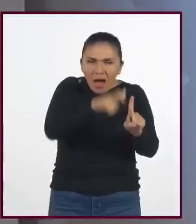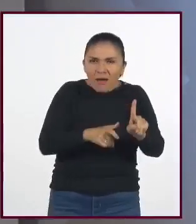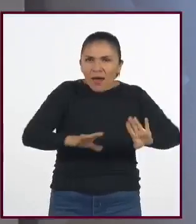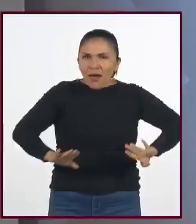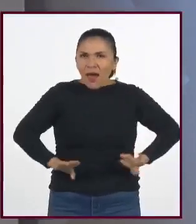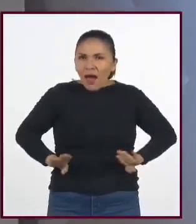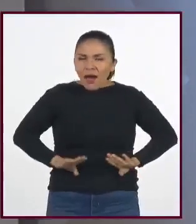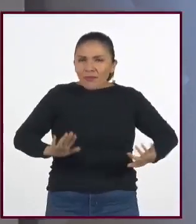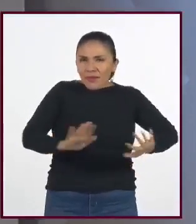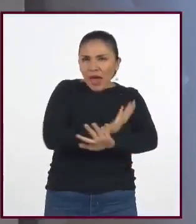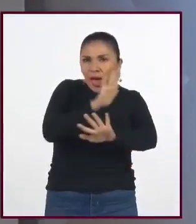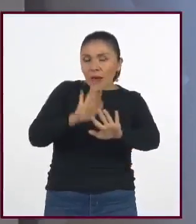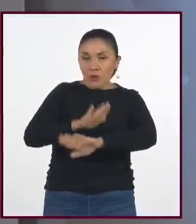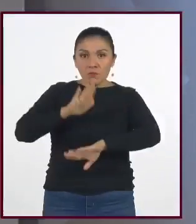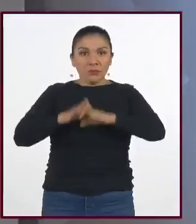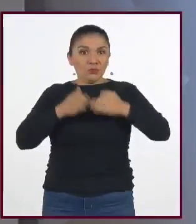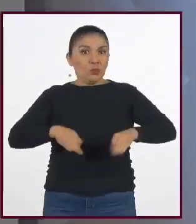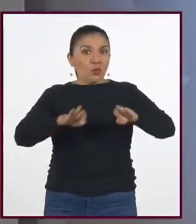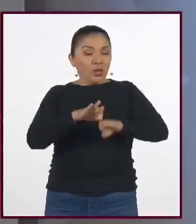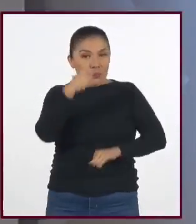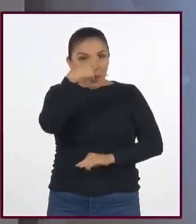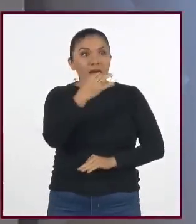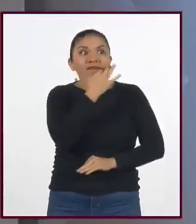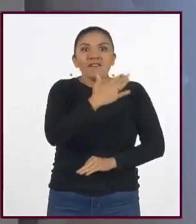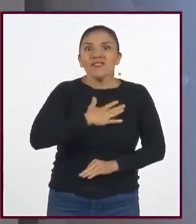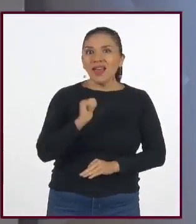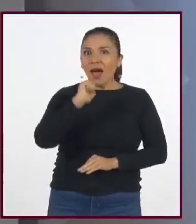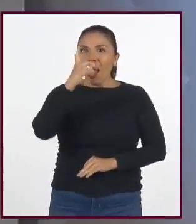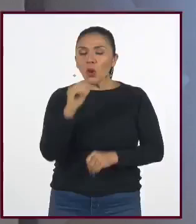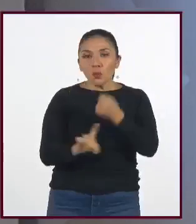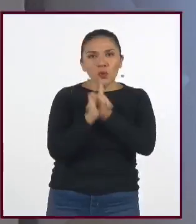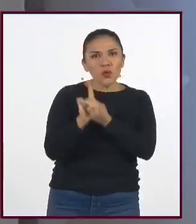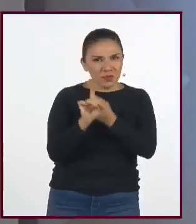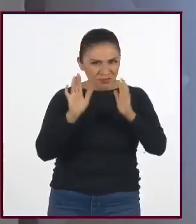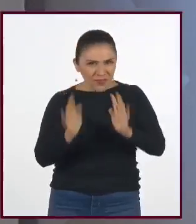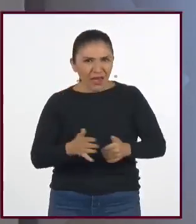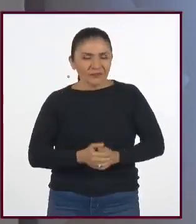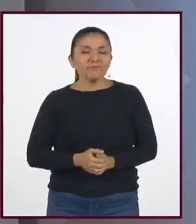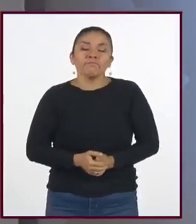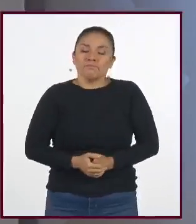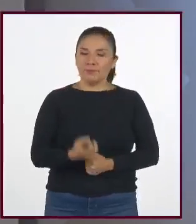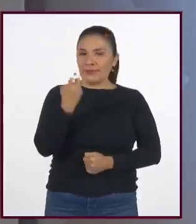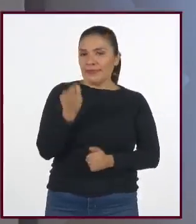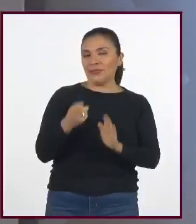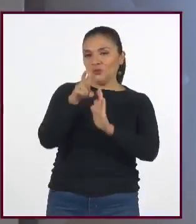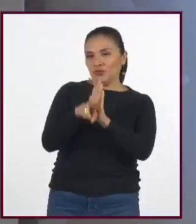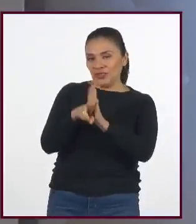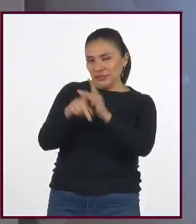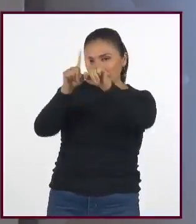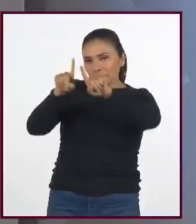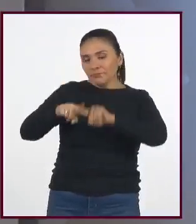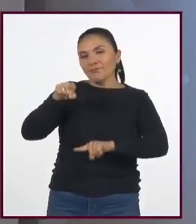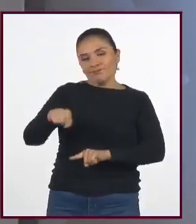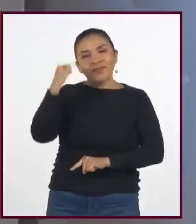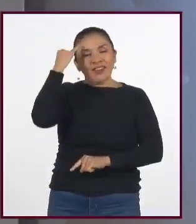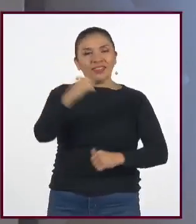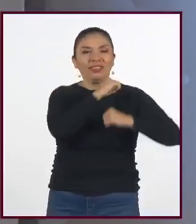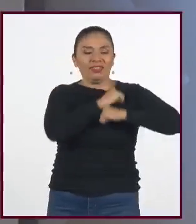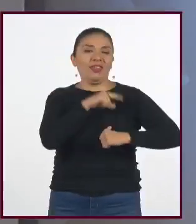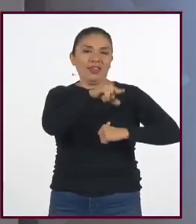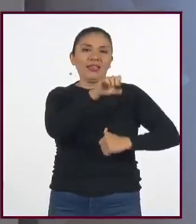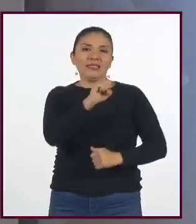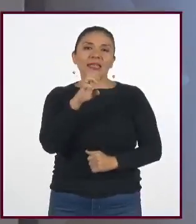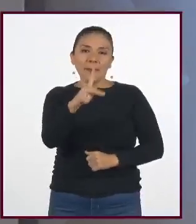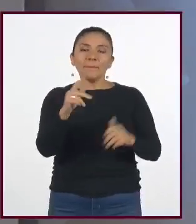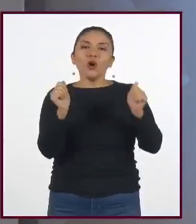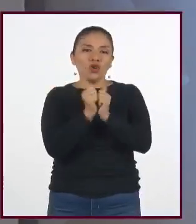que podrían ser importantes señales de alerta? Bueno, esta serie de seminarios virtuales es impulsada por la Secretaría de Educación Pública a través